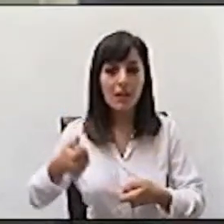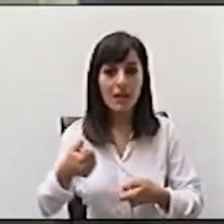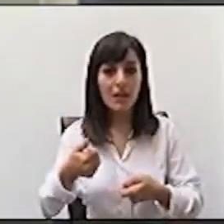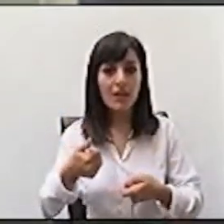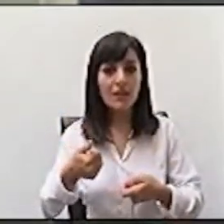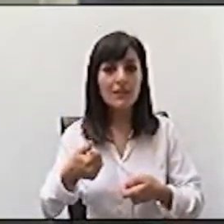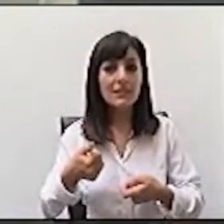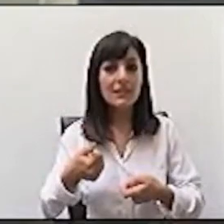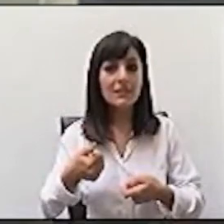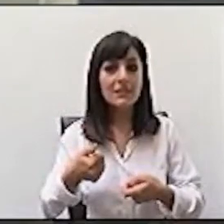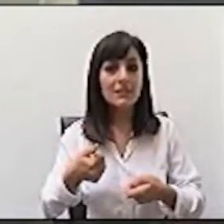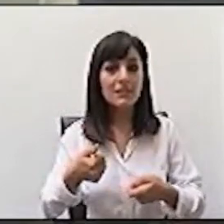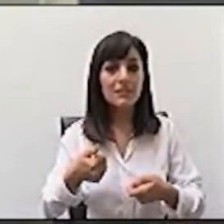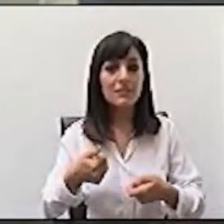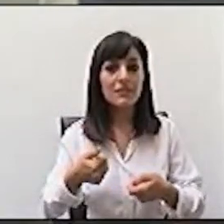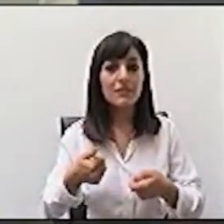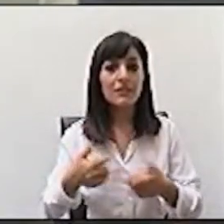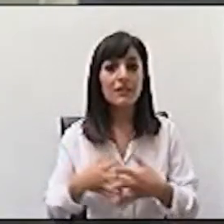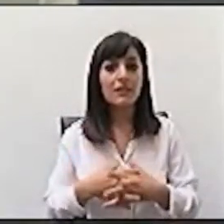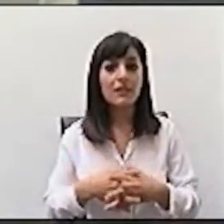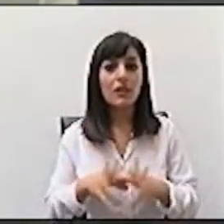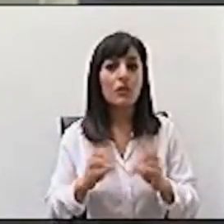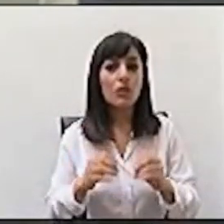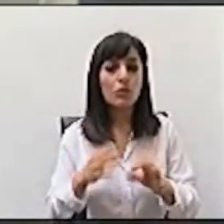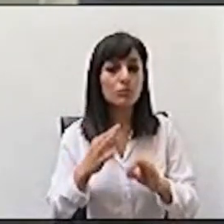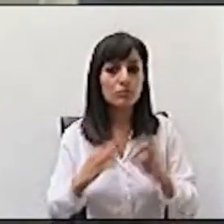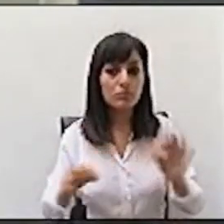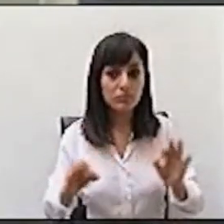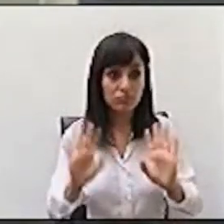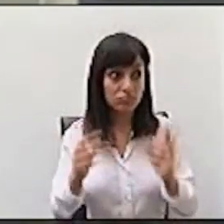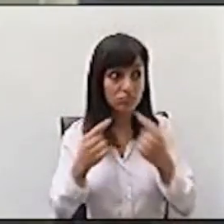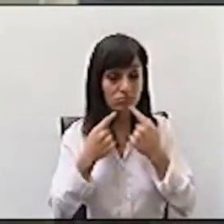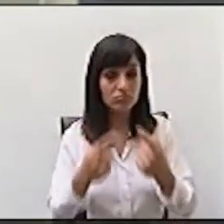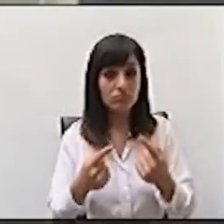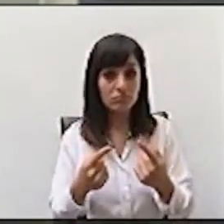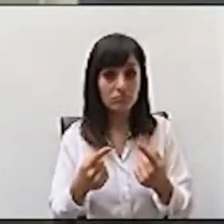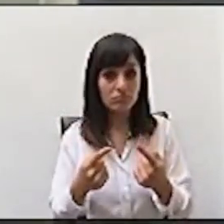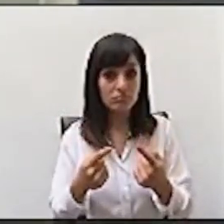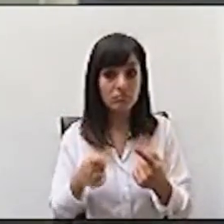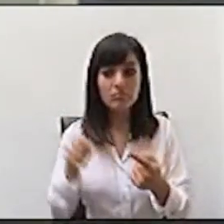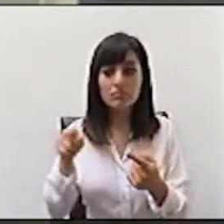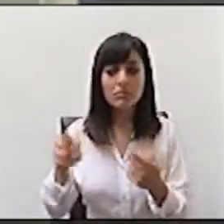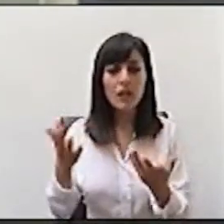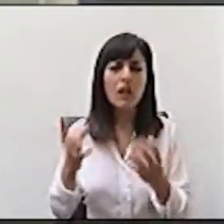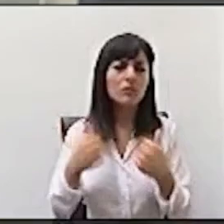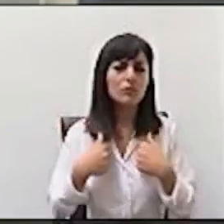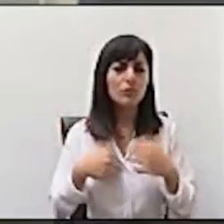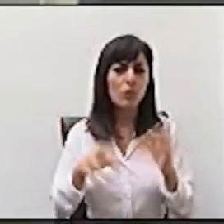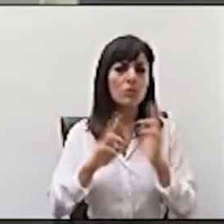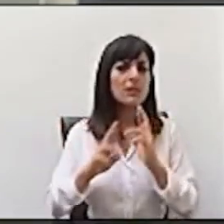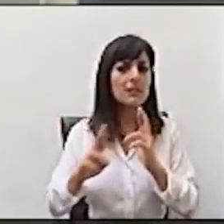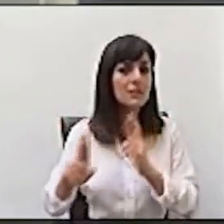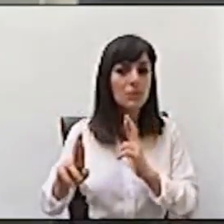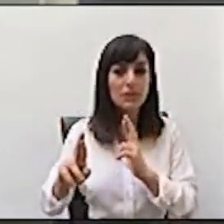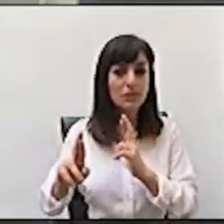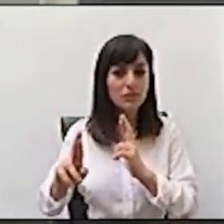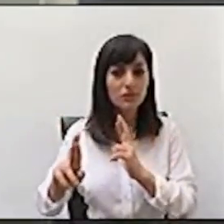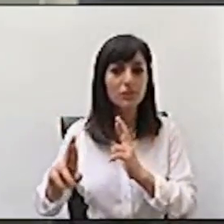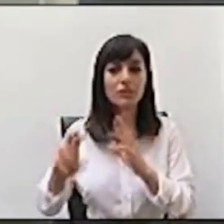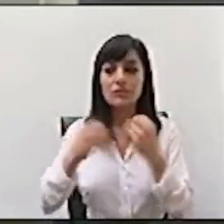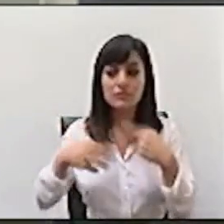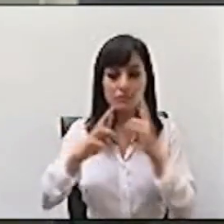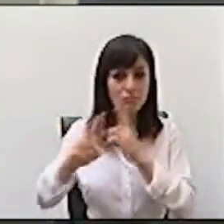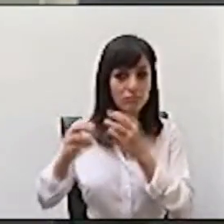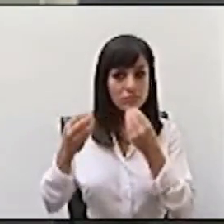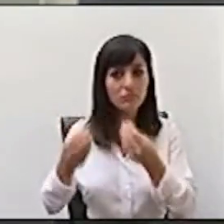diputaciones locales. No había yo terminado de decírselo y me dice, pues yo respeto mucho la autonomía de los